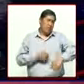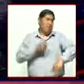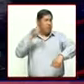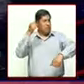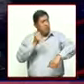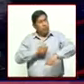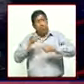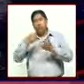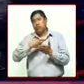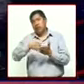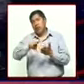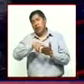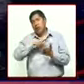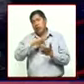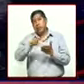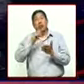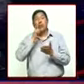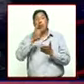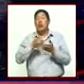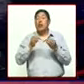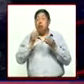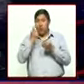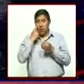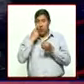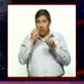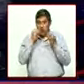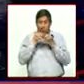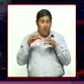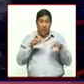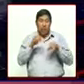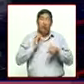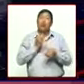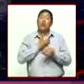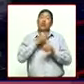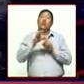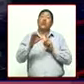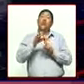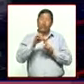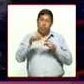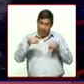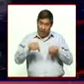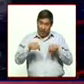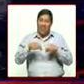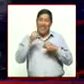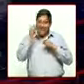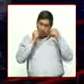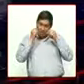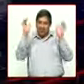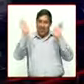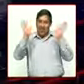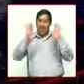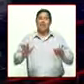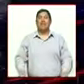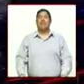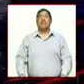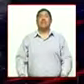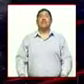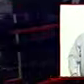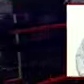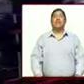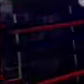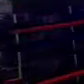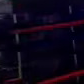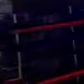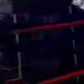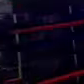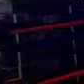nos hacen bailar. Bueno, mañana estaremos conociendo más de lo que trae toda nuestra cultura aquí en Expresiones. Chau, chau.